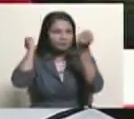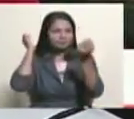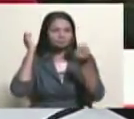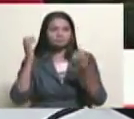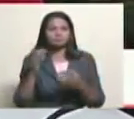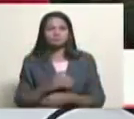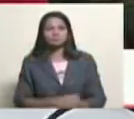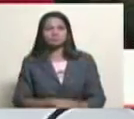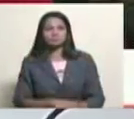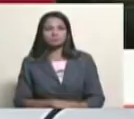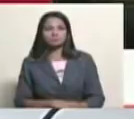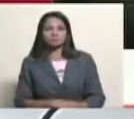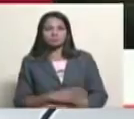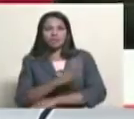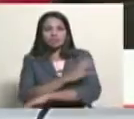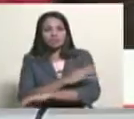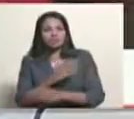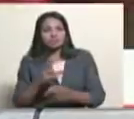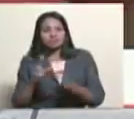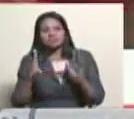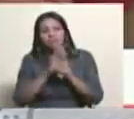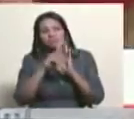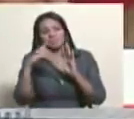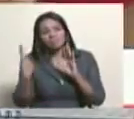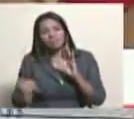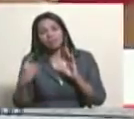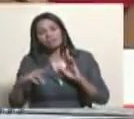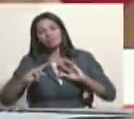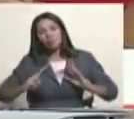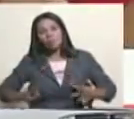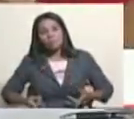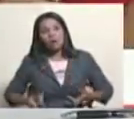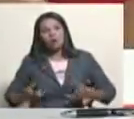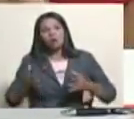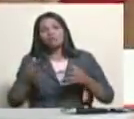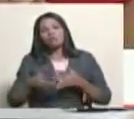activistas de derechos humanos de los Estados Unidos.